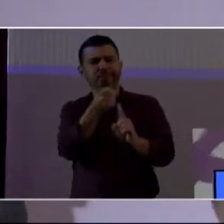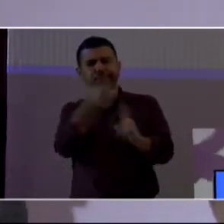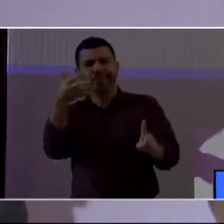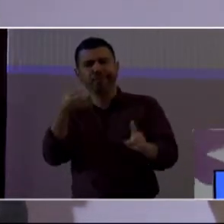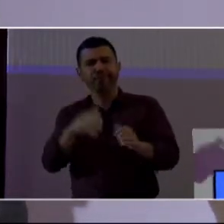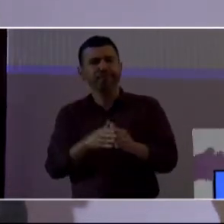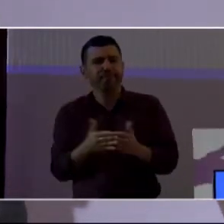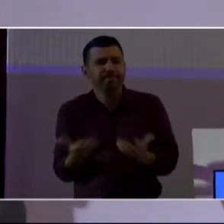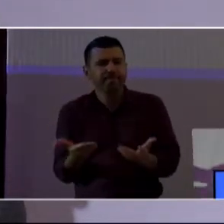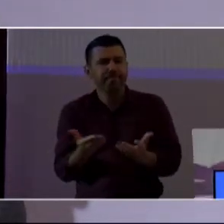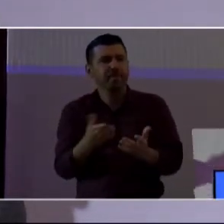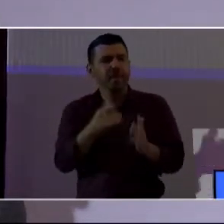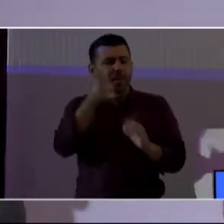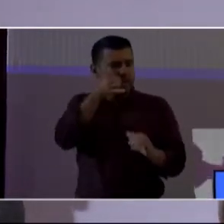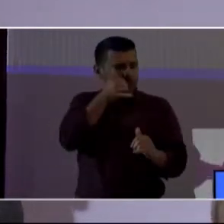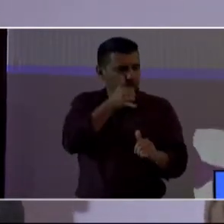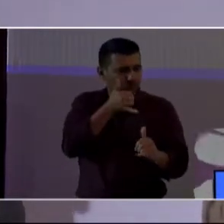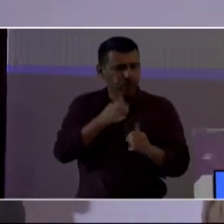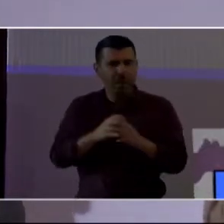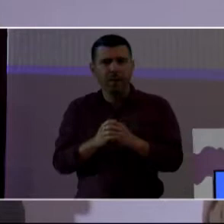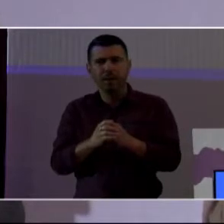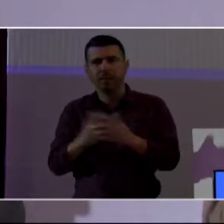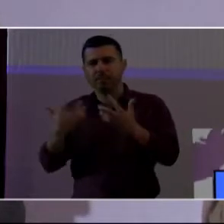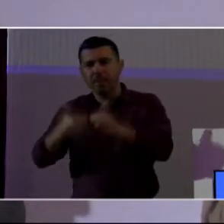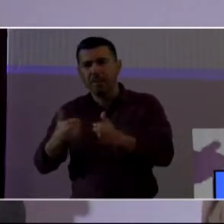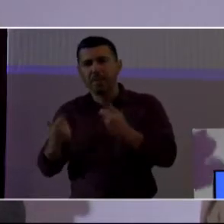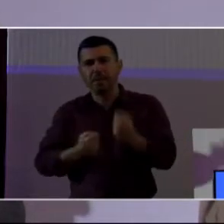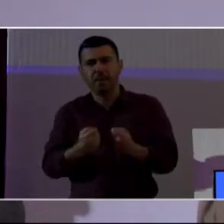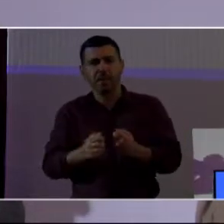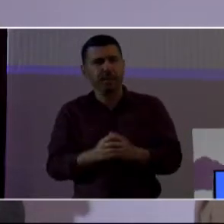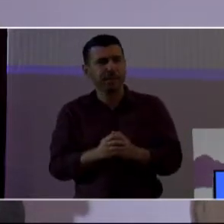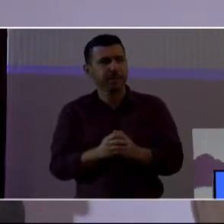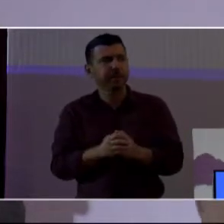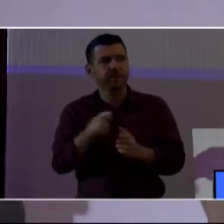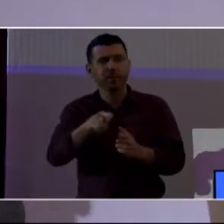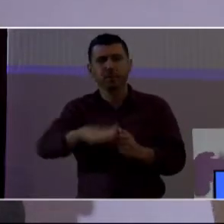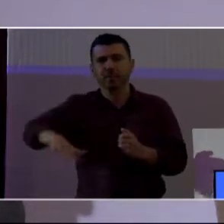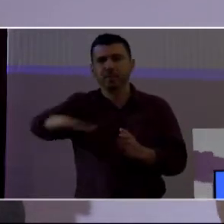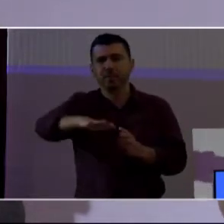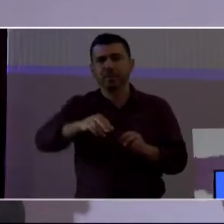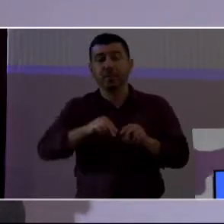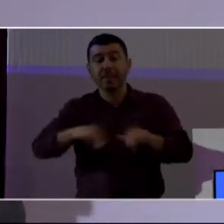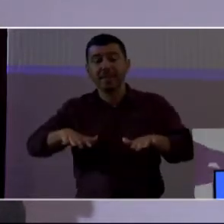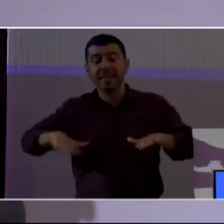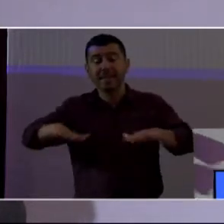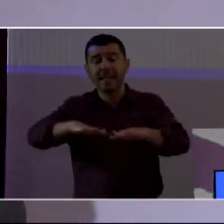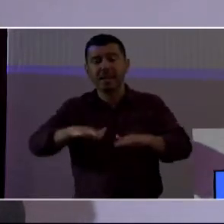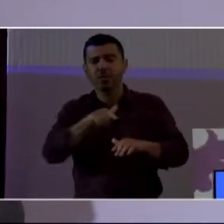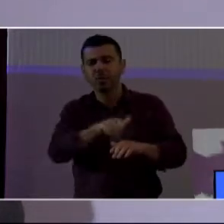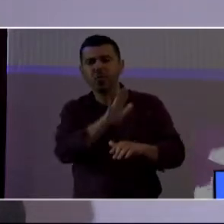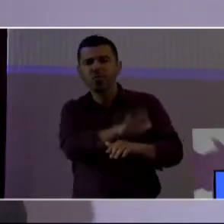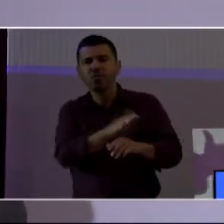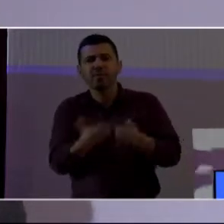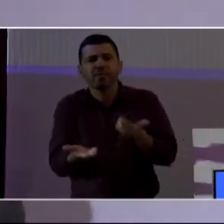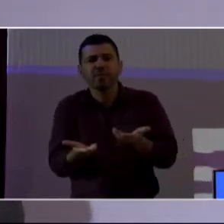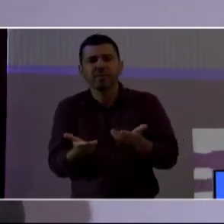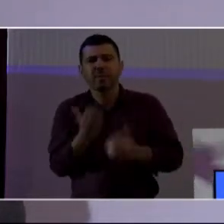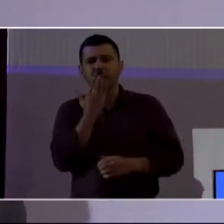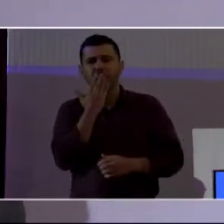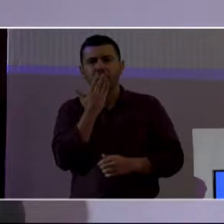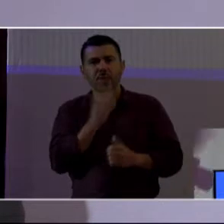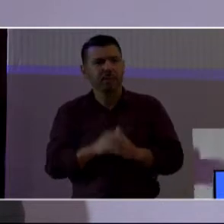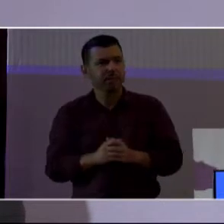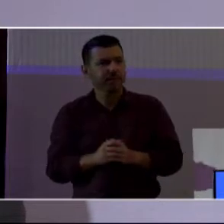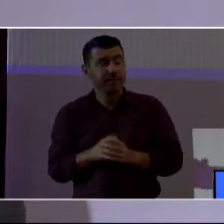industrial, el desarrollo económico con la cosmovisión del territorio. Nosotros estamos dentro de un territorio indígena. Las comunidades nos dieron